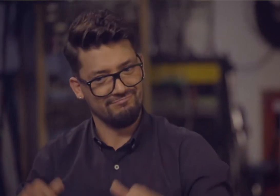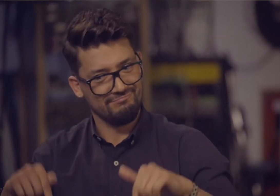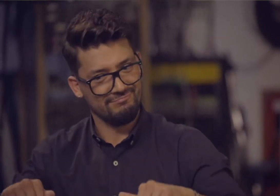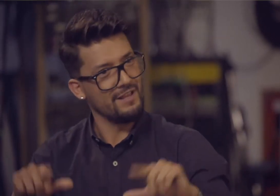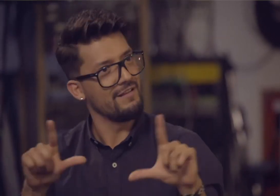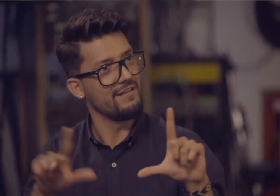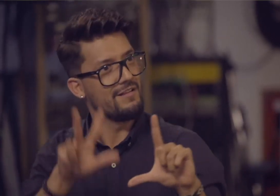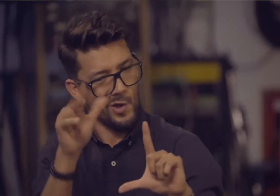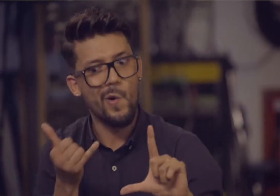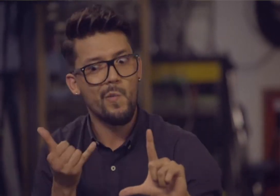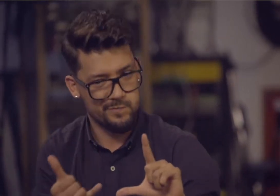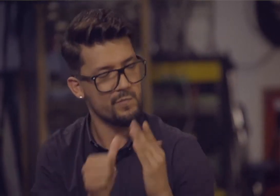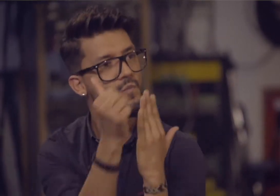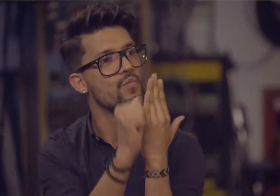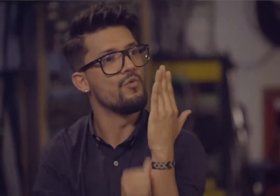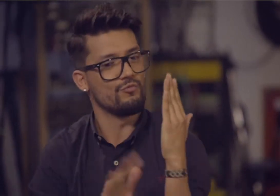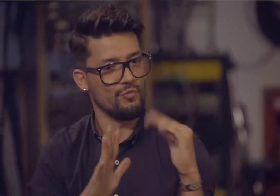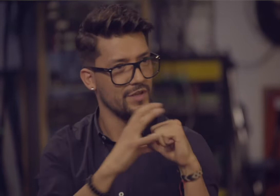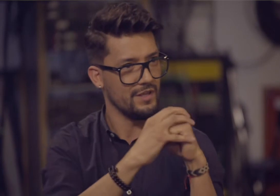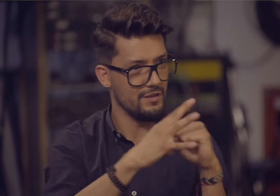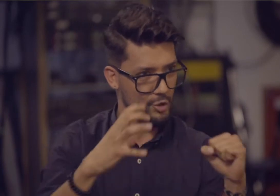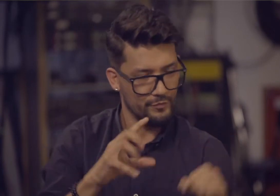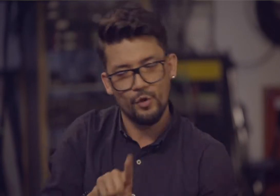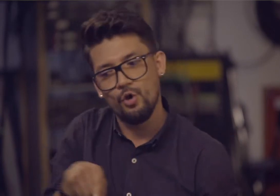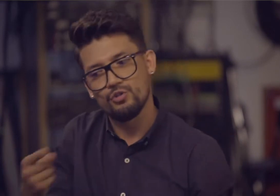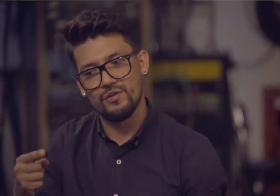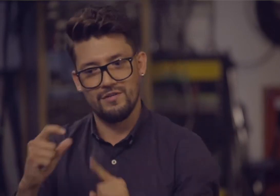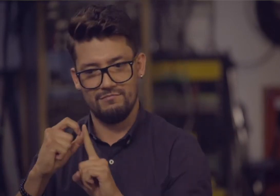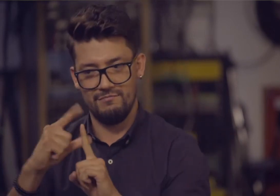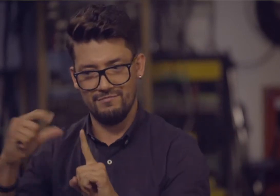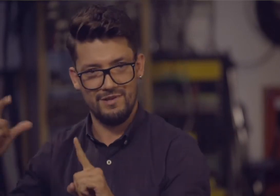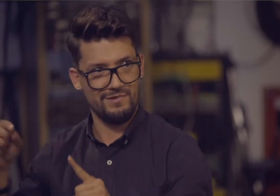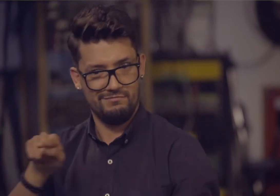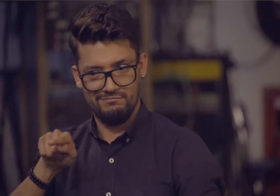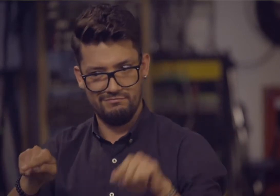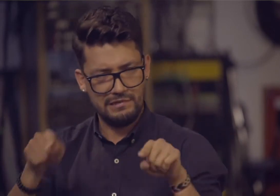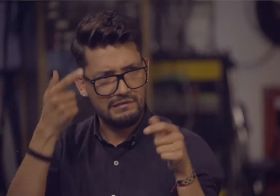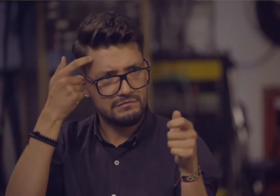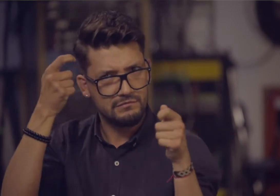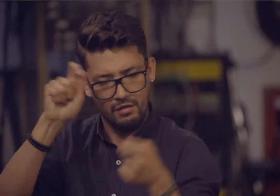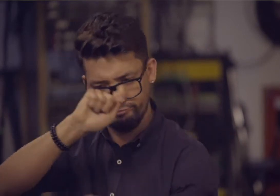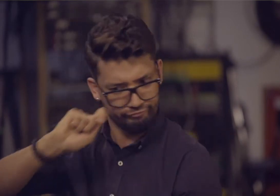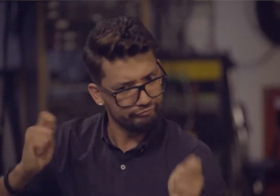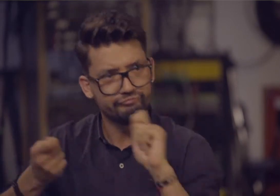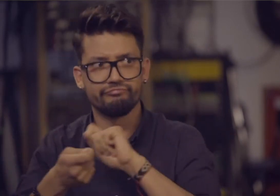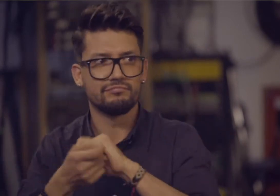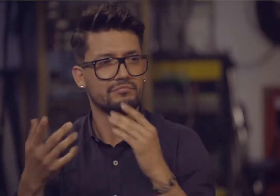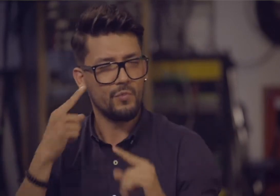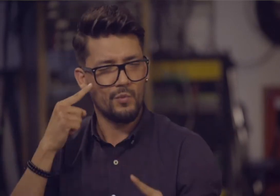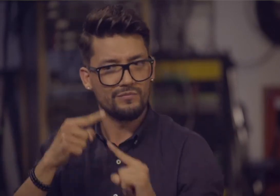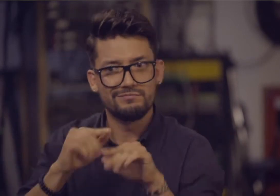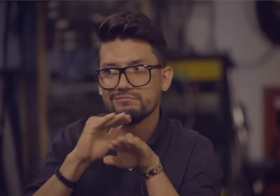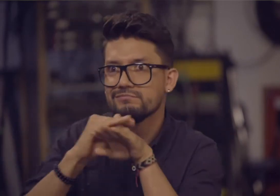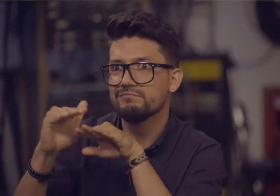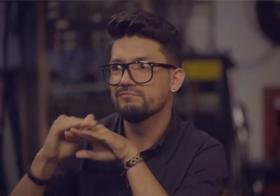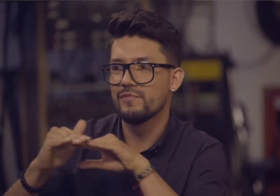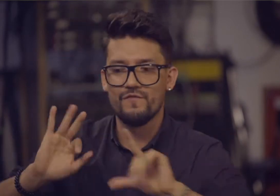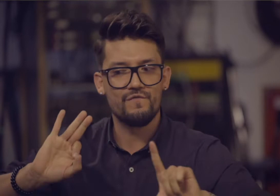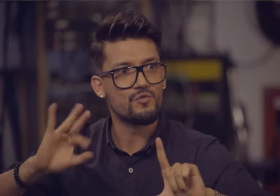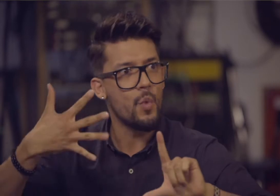¿Cómo lograron formatos como Resonantes y el podcast aprovechar la virtualidad para llegar a otro tipo de